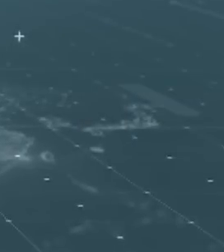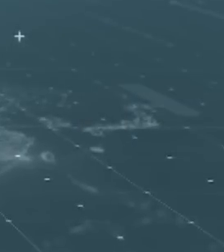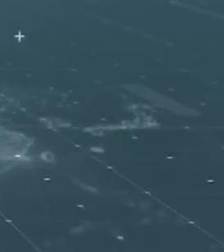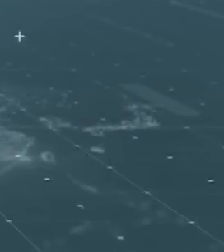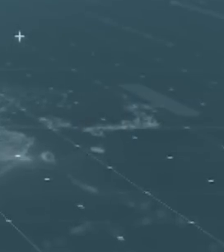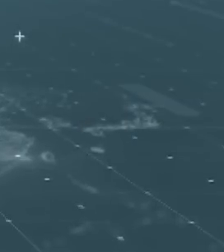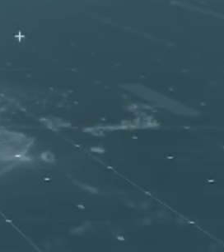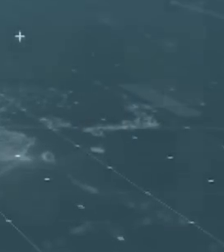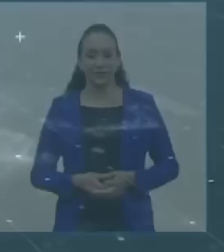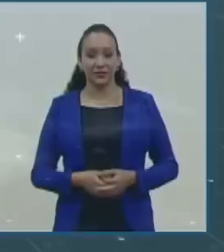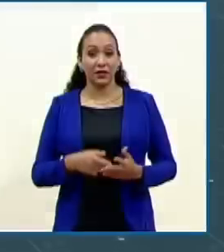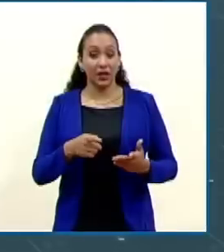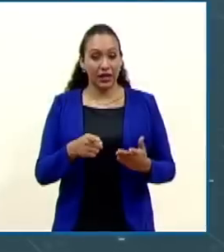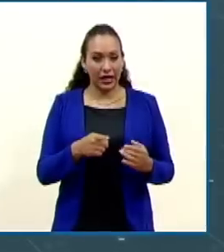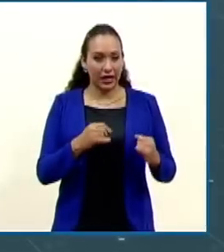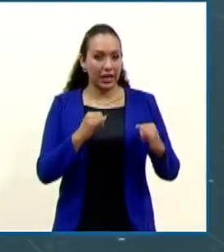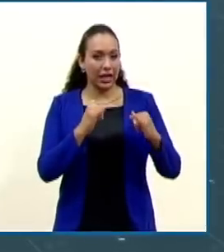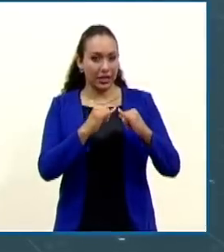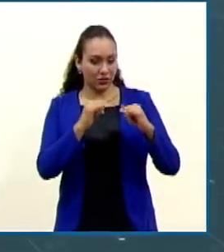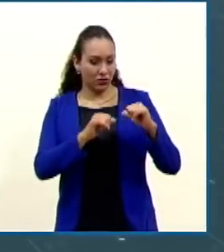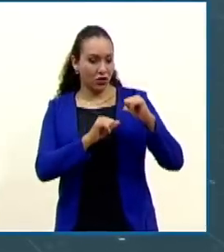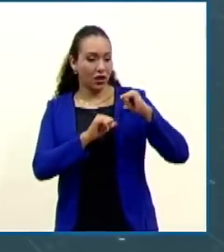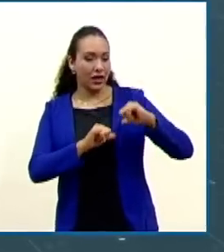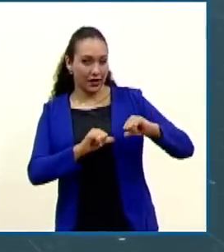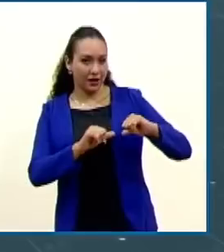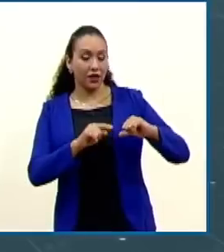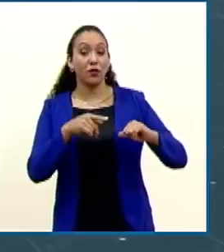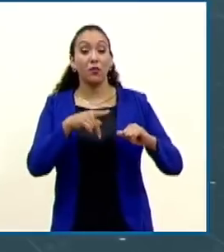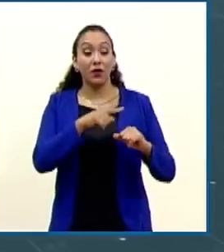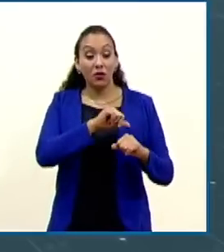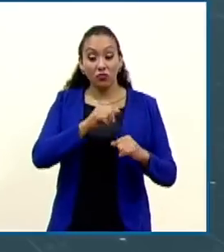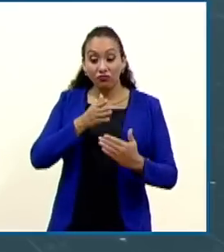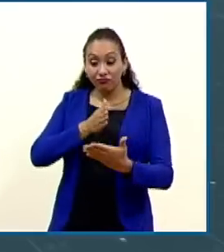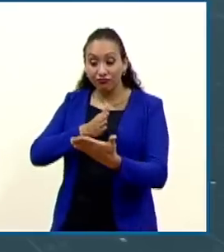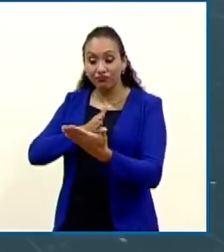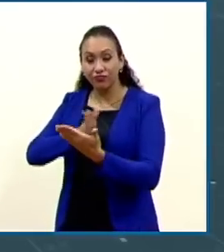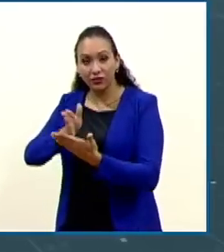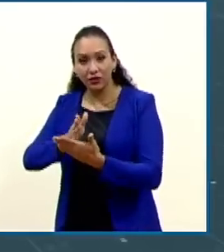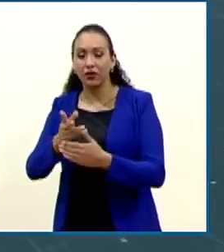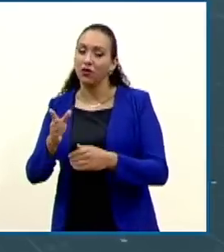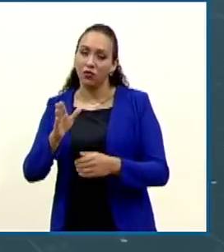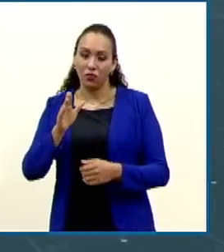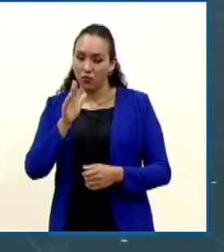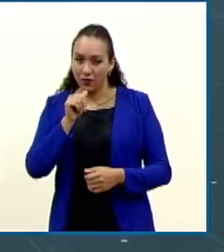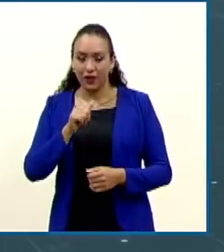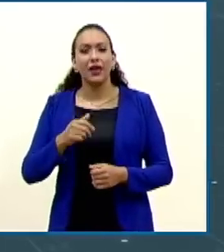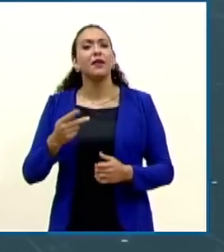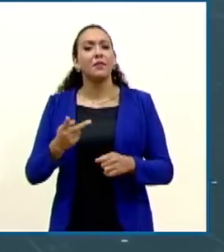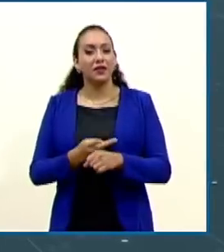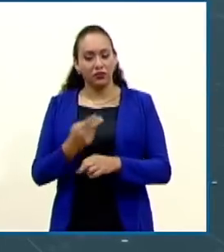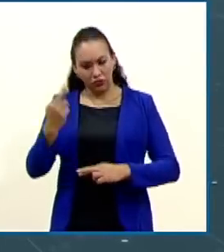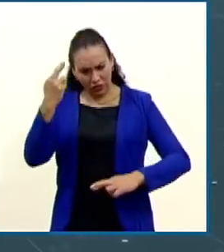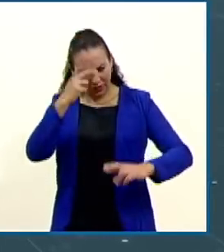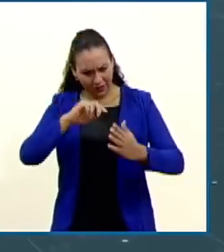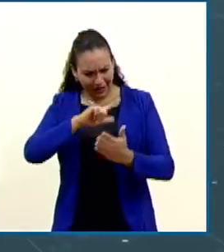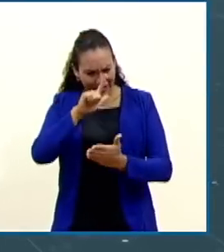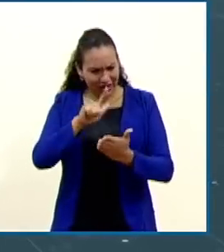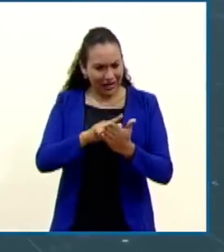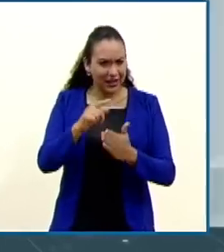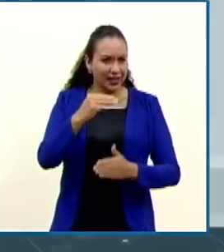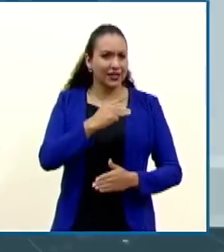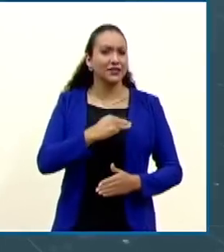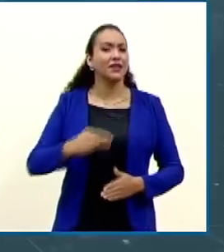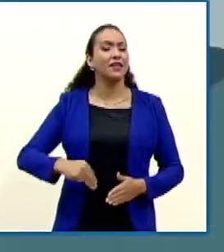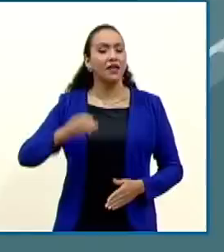Por invadir facultades del Congreso de la Unión, la Corte invalidó disposiciones de leyes de ingresos de municipios de